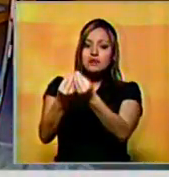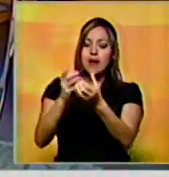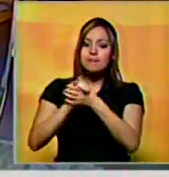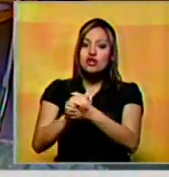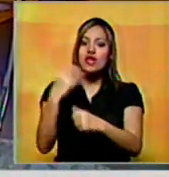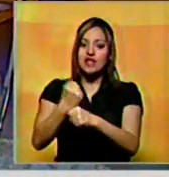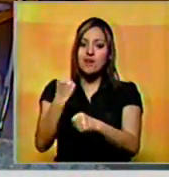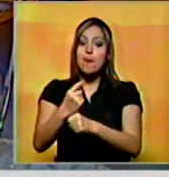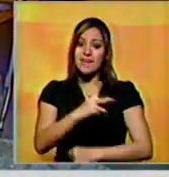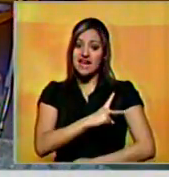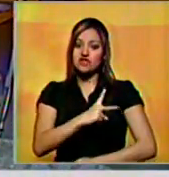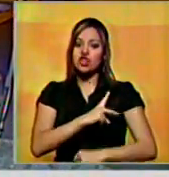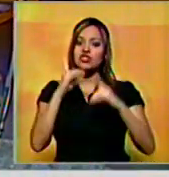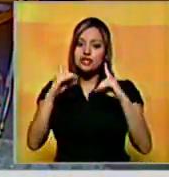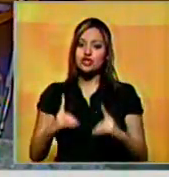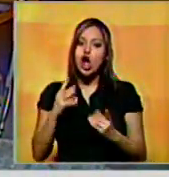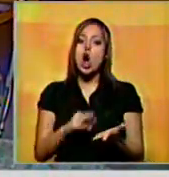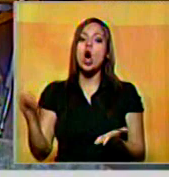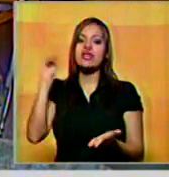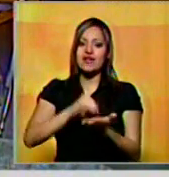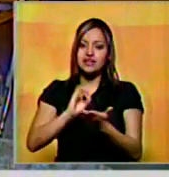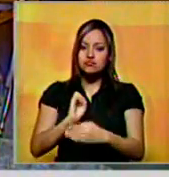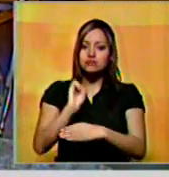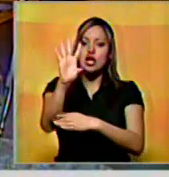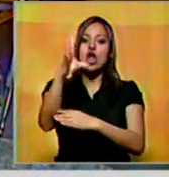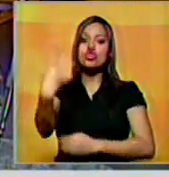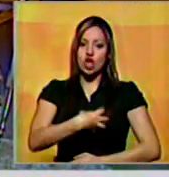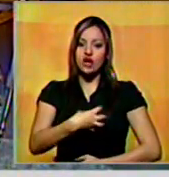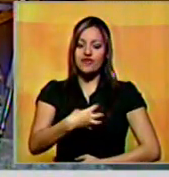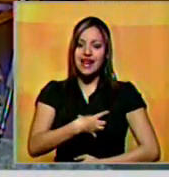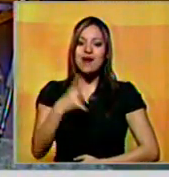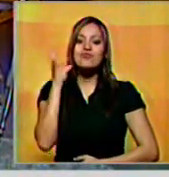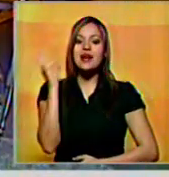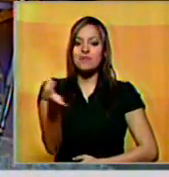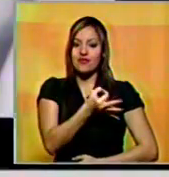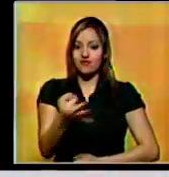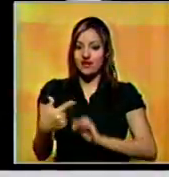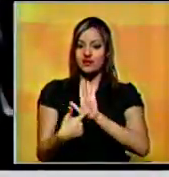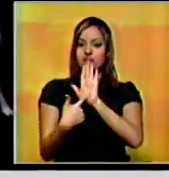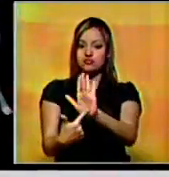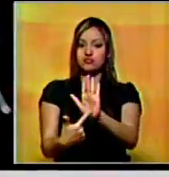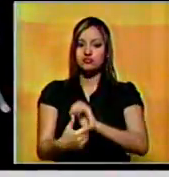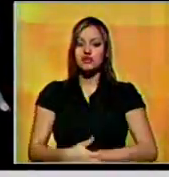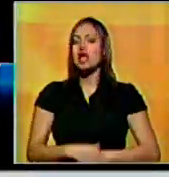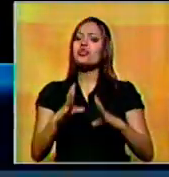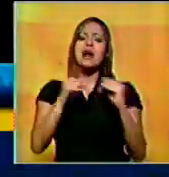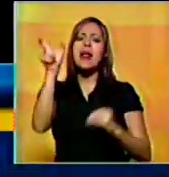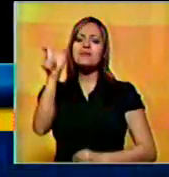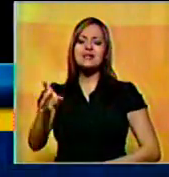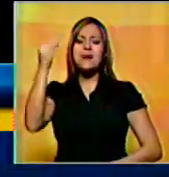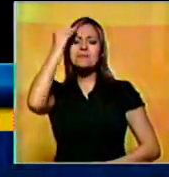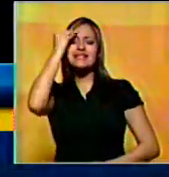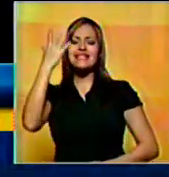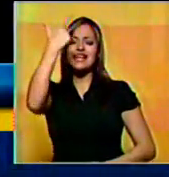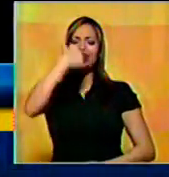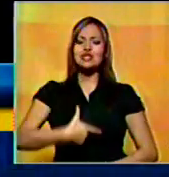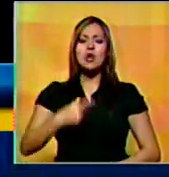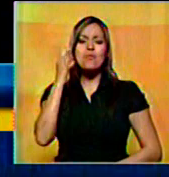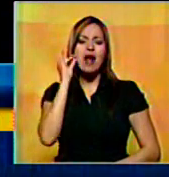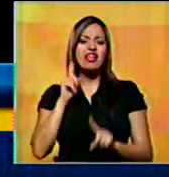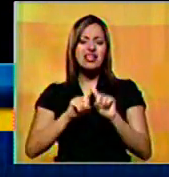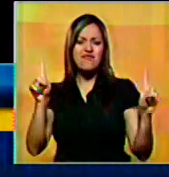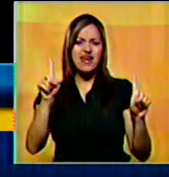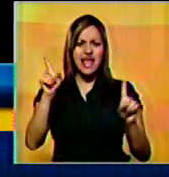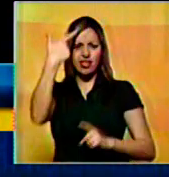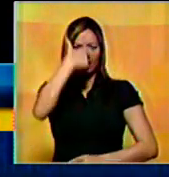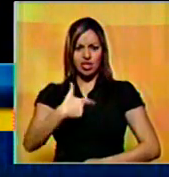trabajo, Venevisión decidió reponer al aire la exitosa novela La Mujer Perfecta. Todos piensan que soy una mujer